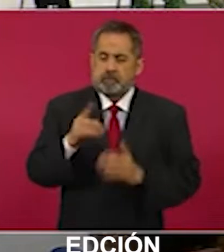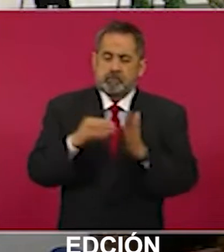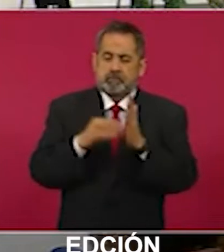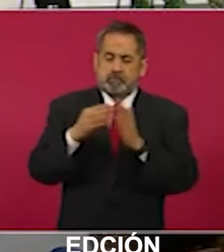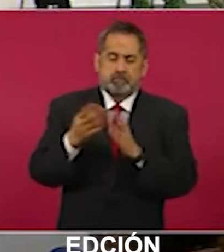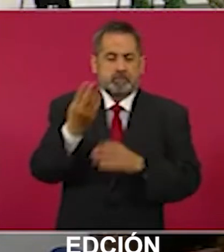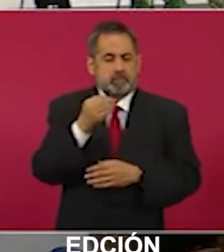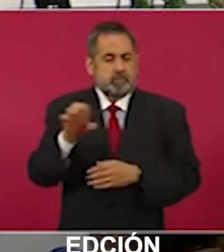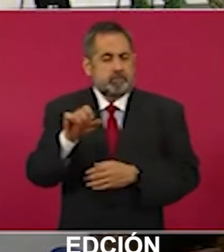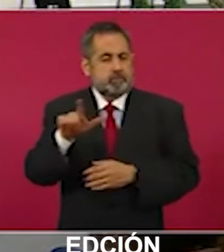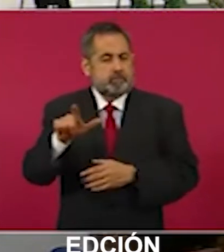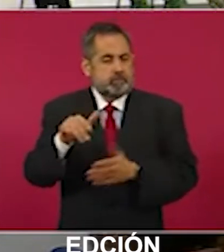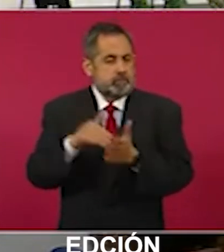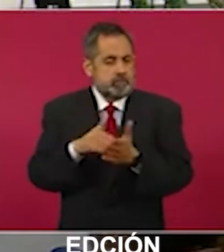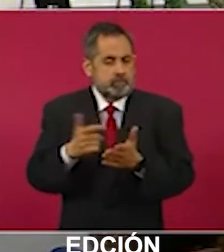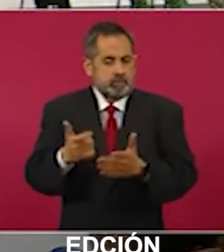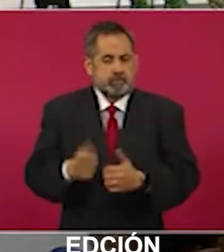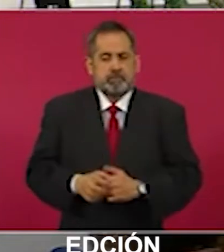$1,916,000.